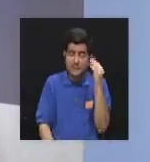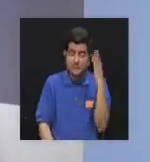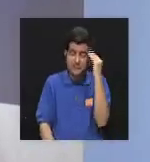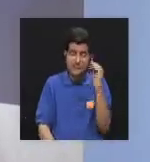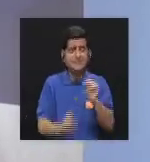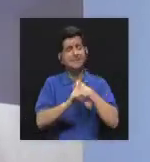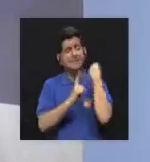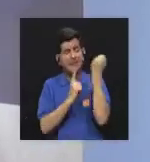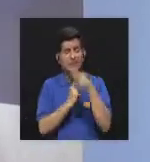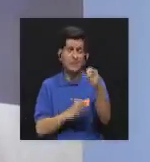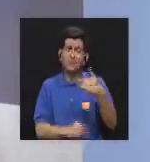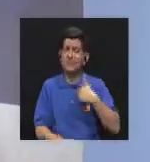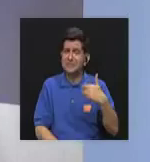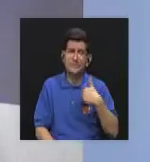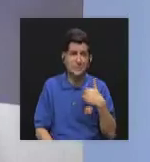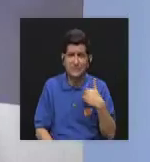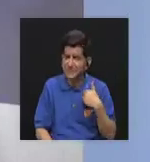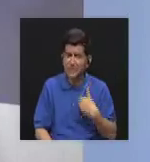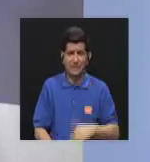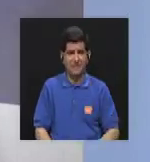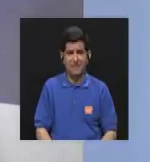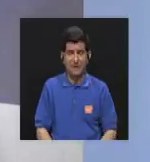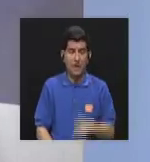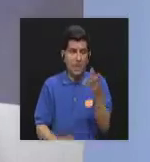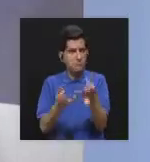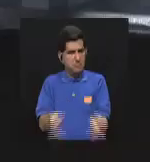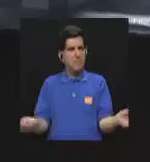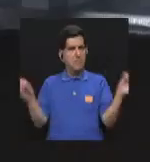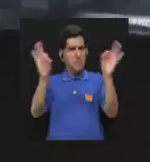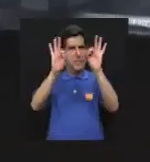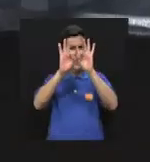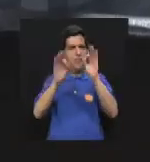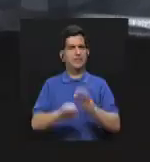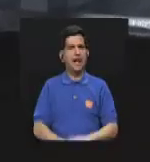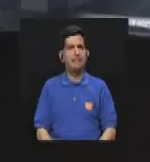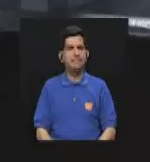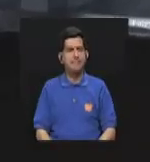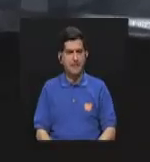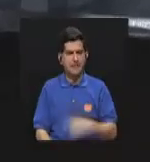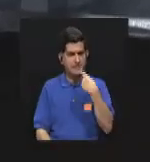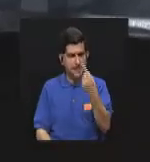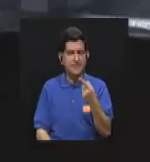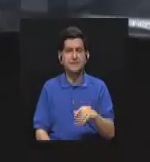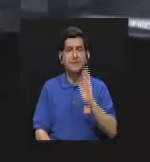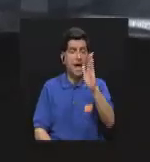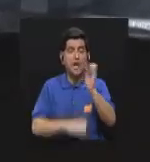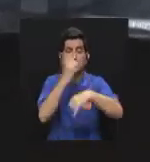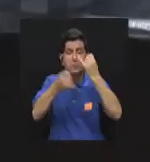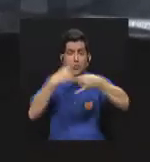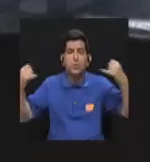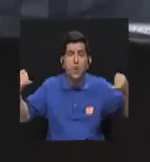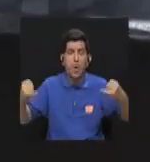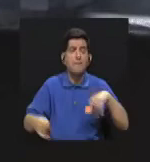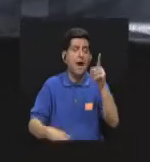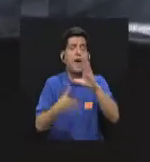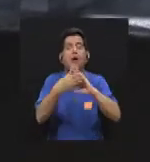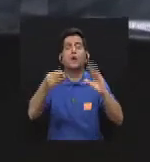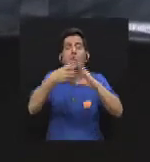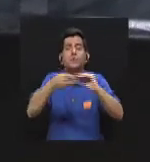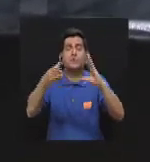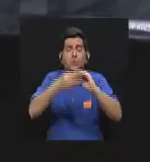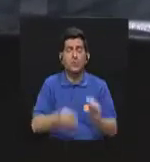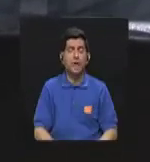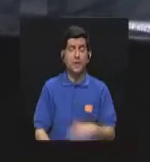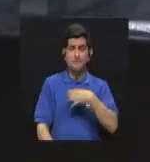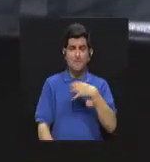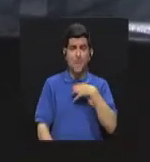de situaciones que ellos vivieron, y esto es lo importante de rescatarlo en el idioma de ellos, porque cuando lo cuentan ellos en